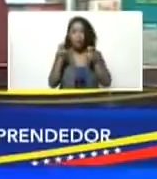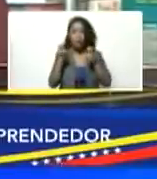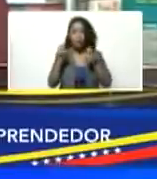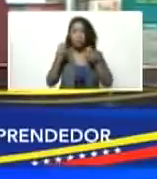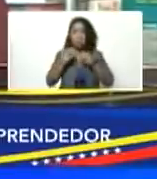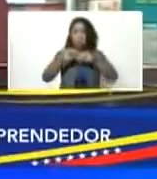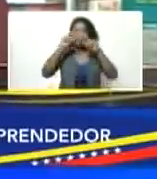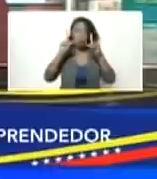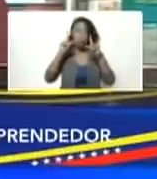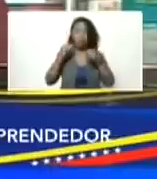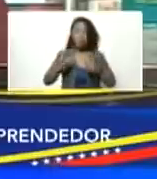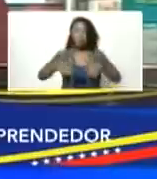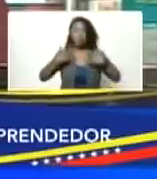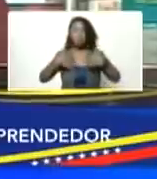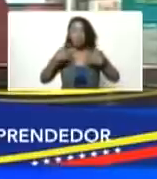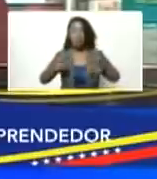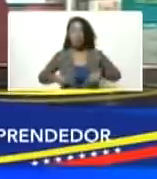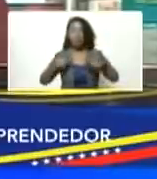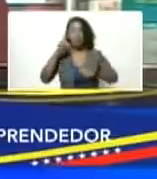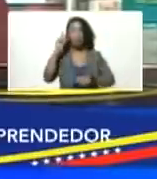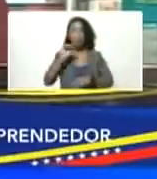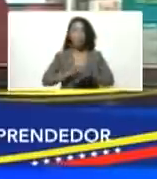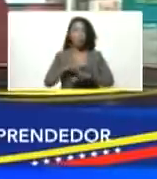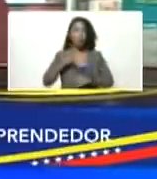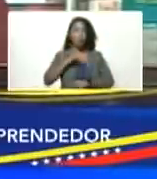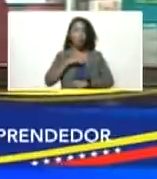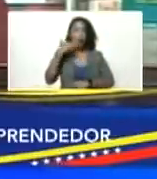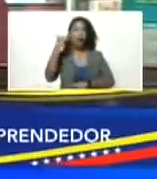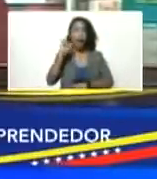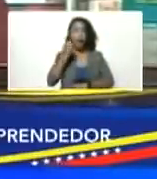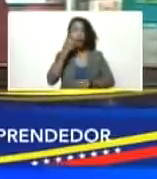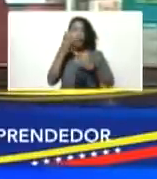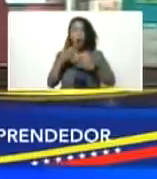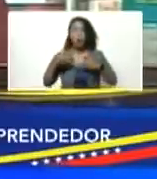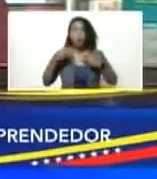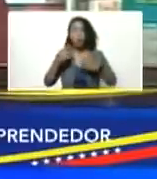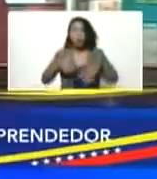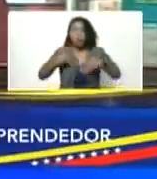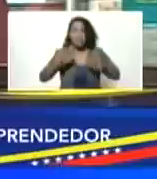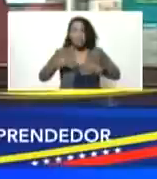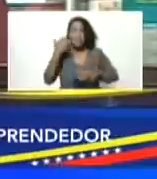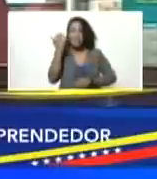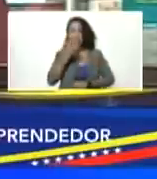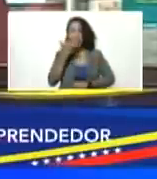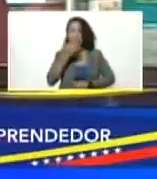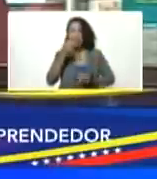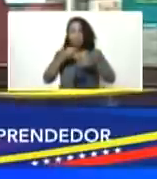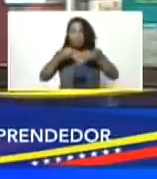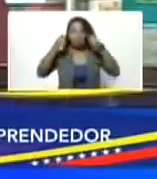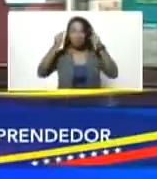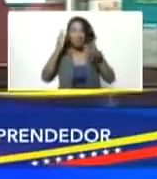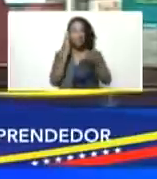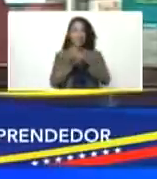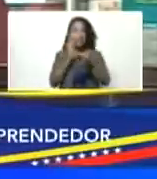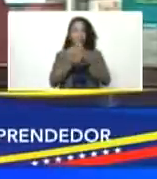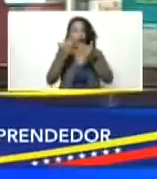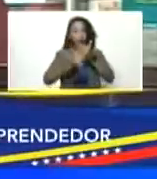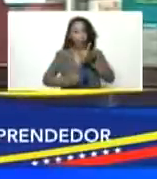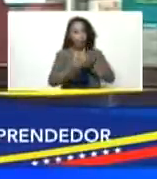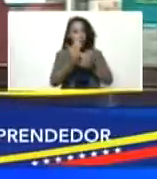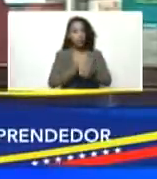sorprenden y me alegran la vida también. Porque nosotros llevamos el buen humor, la sonrisa y la alegría siempre